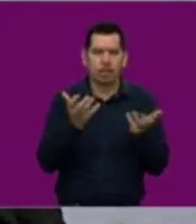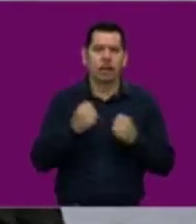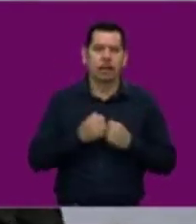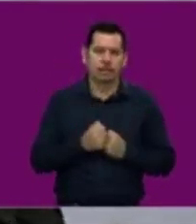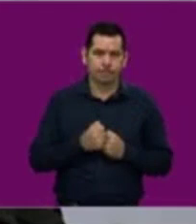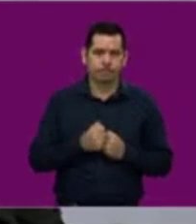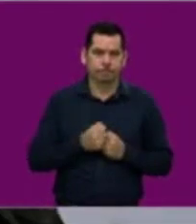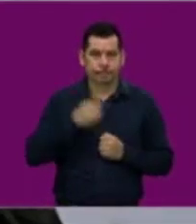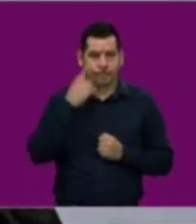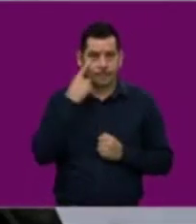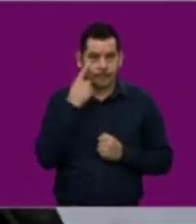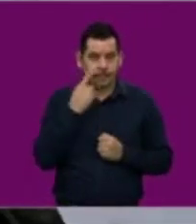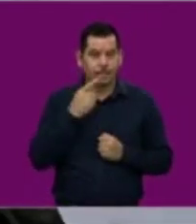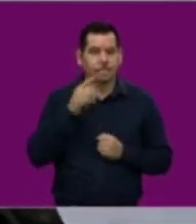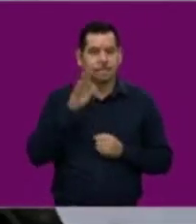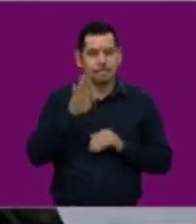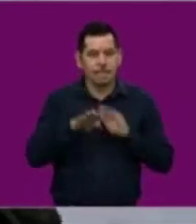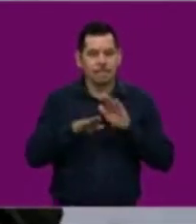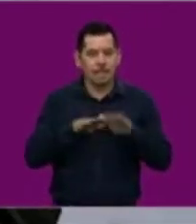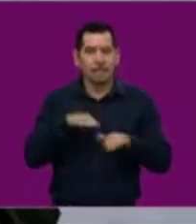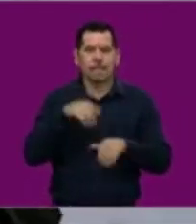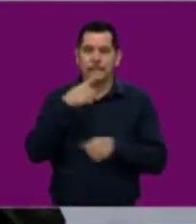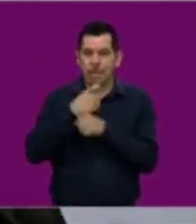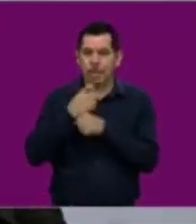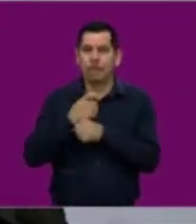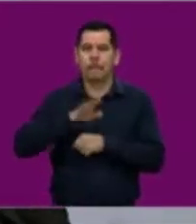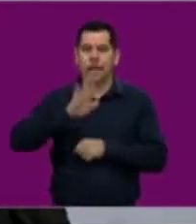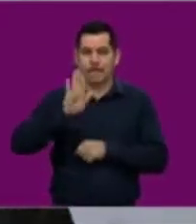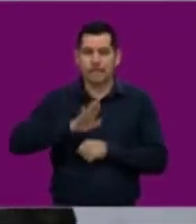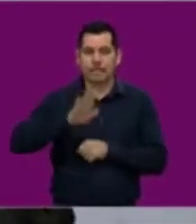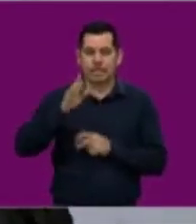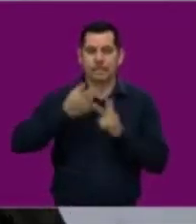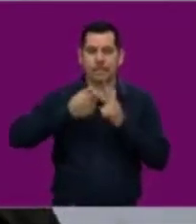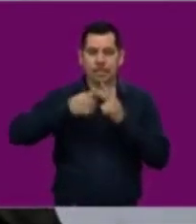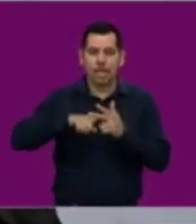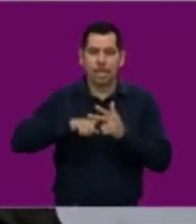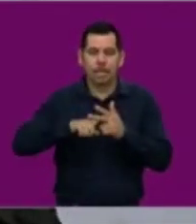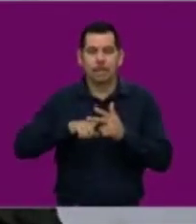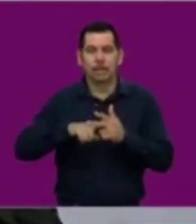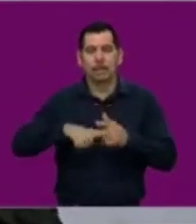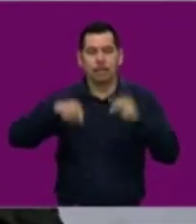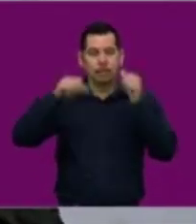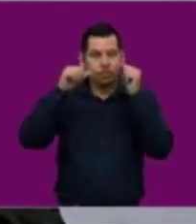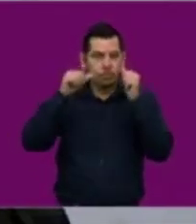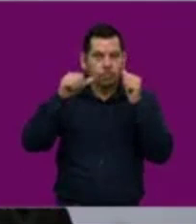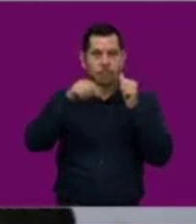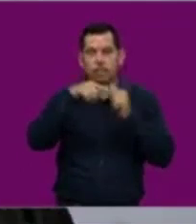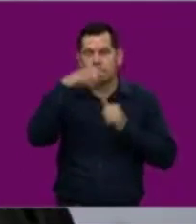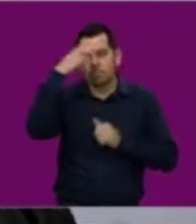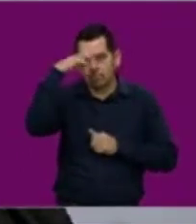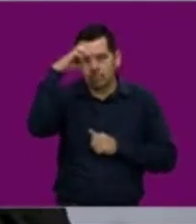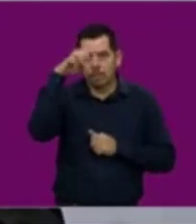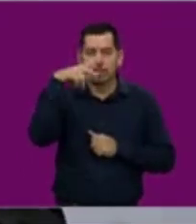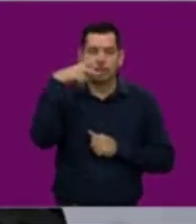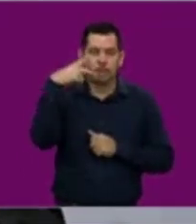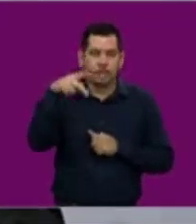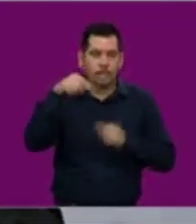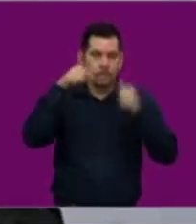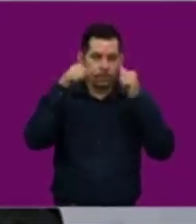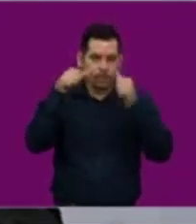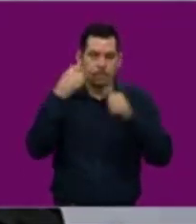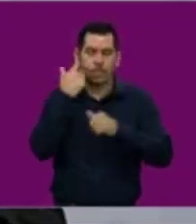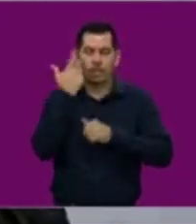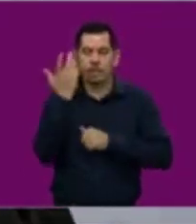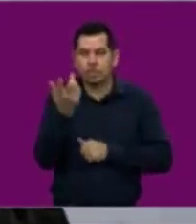los primeros pasos vamos a escucharlos vamos a escuchar sus experiencias vamos a escuchar sus puntos